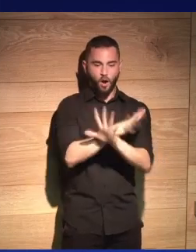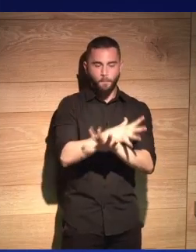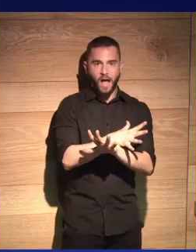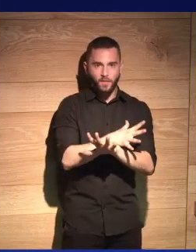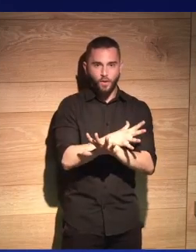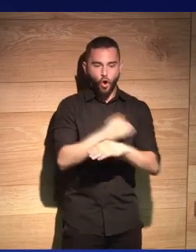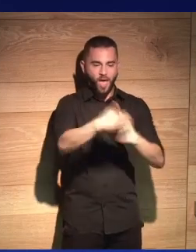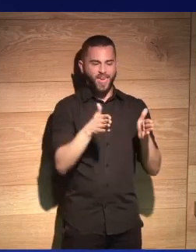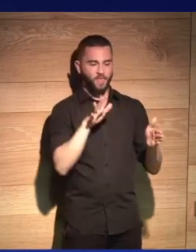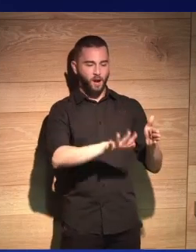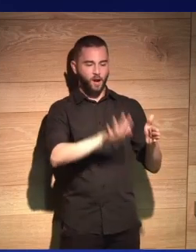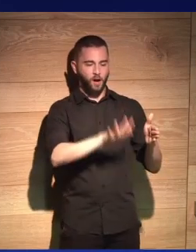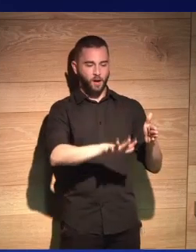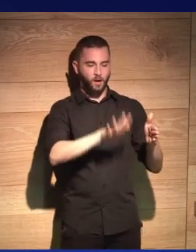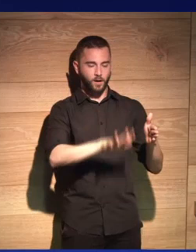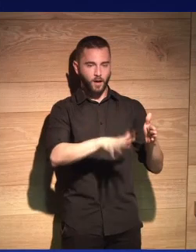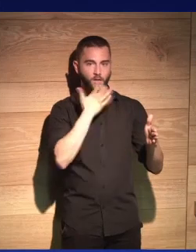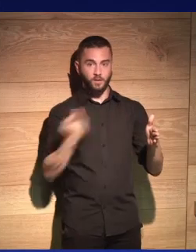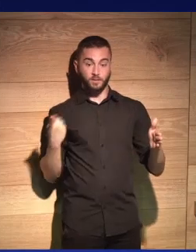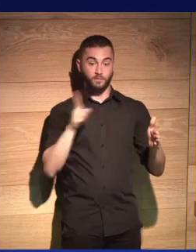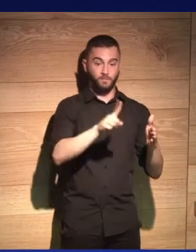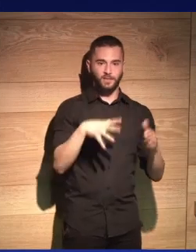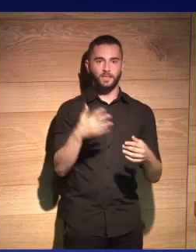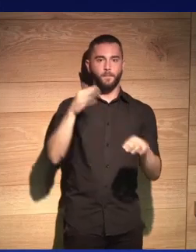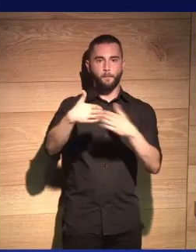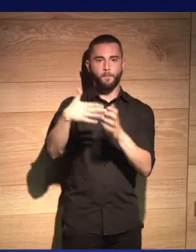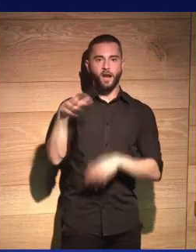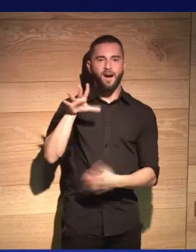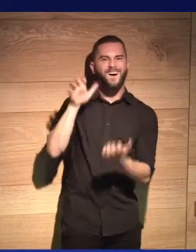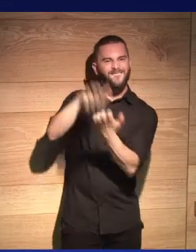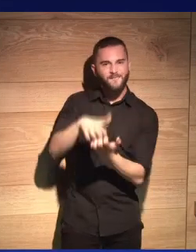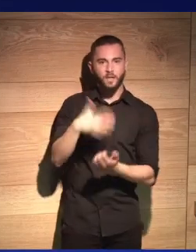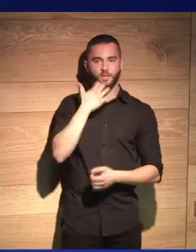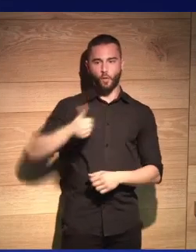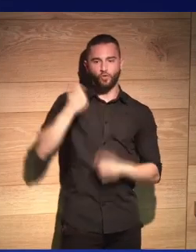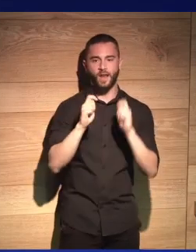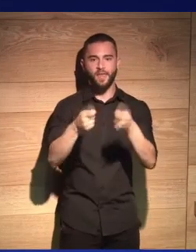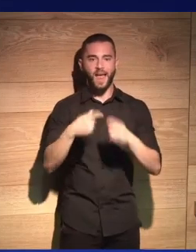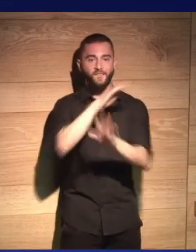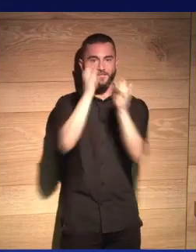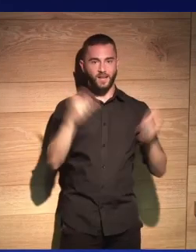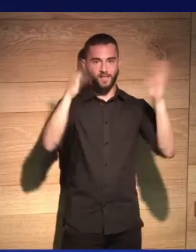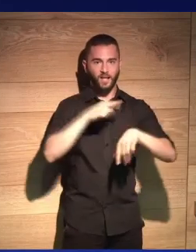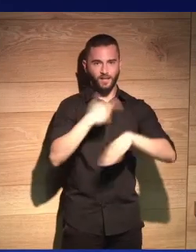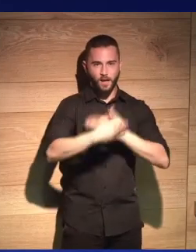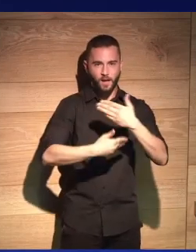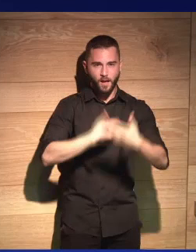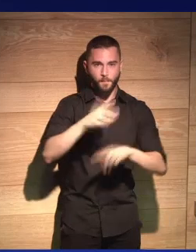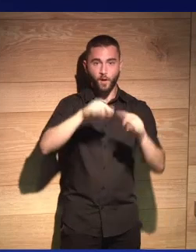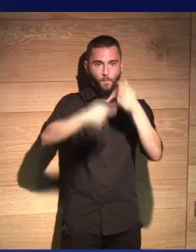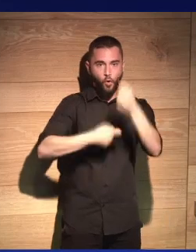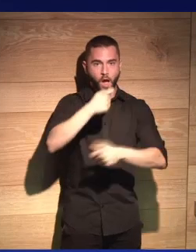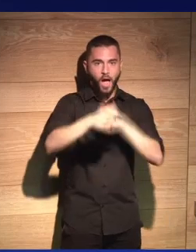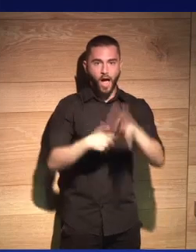de una mordida si le dieras oportunidad. La infelicidad se toma su tiempo, pero tarde o temprano se apodera de ti